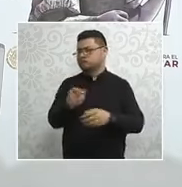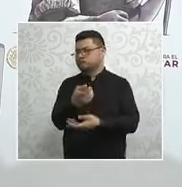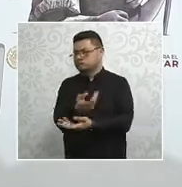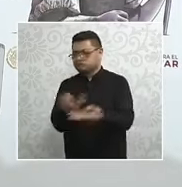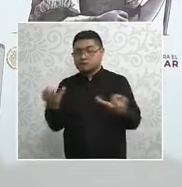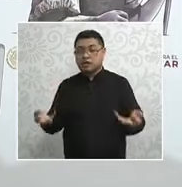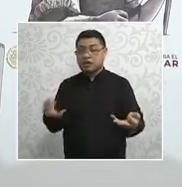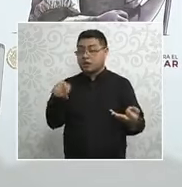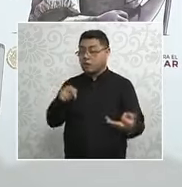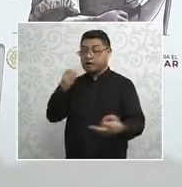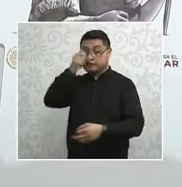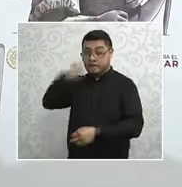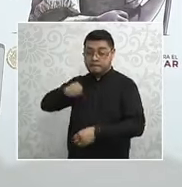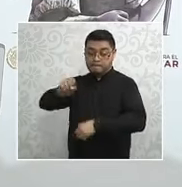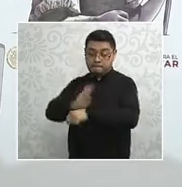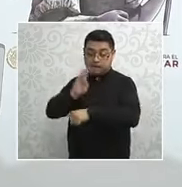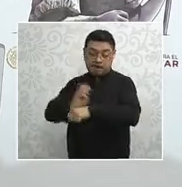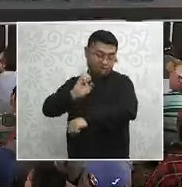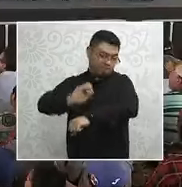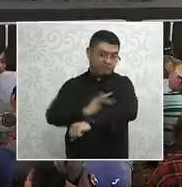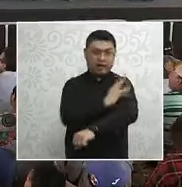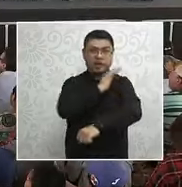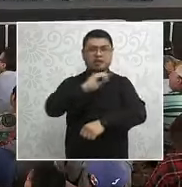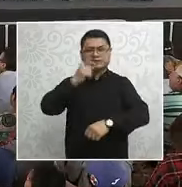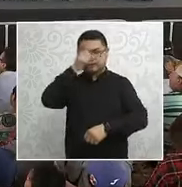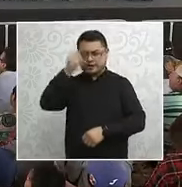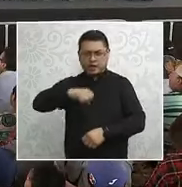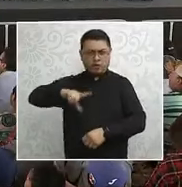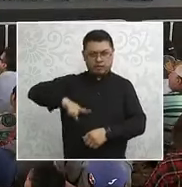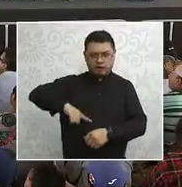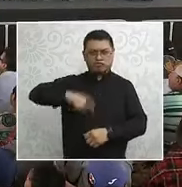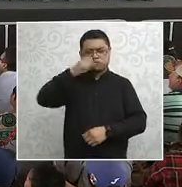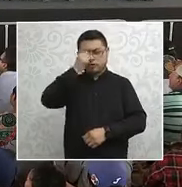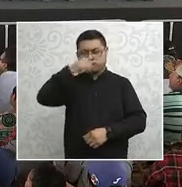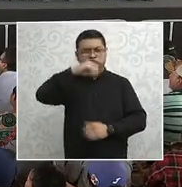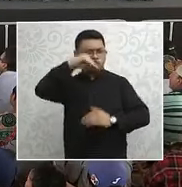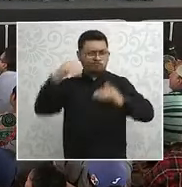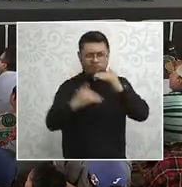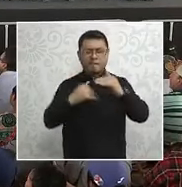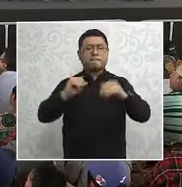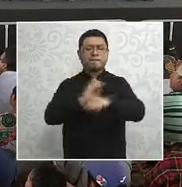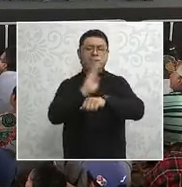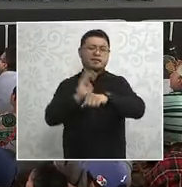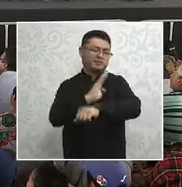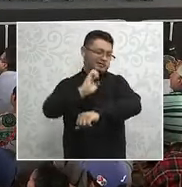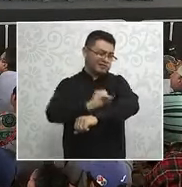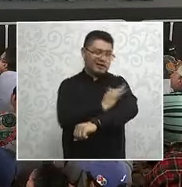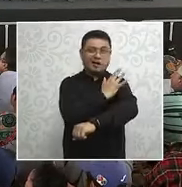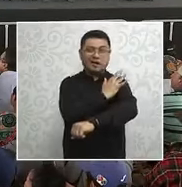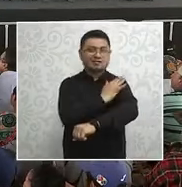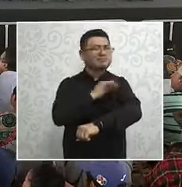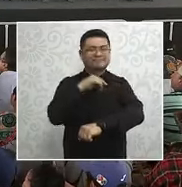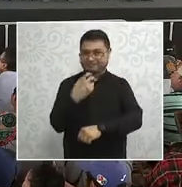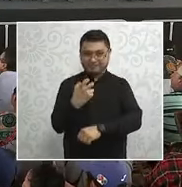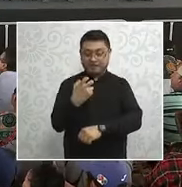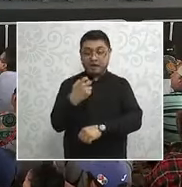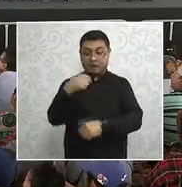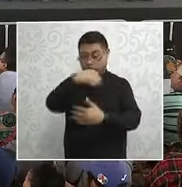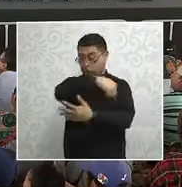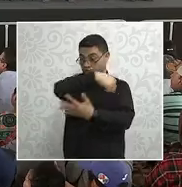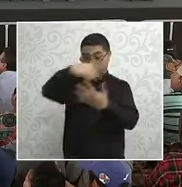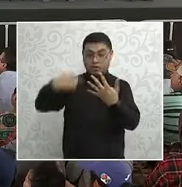de la secretaria de gobernación el subsecretario de bienestar todos están aquí para servir al pueblo